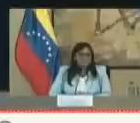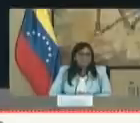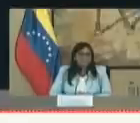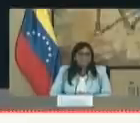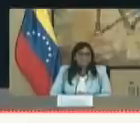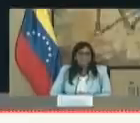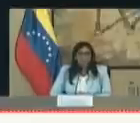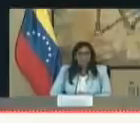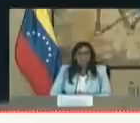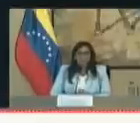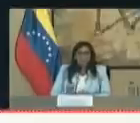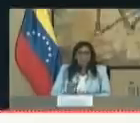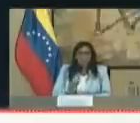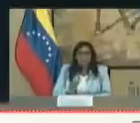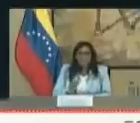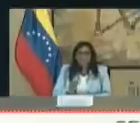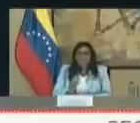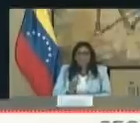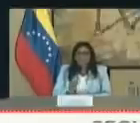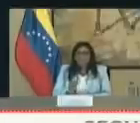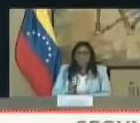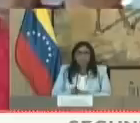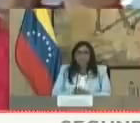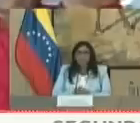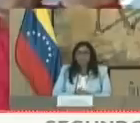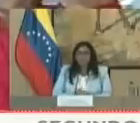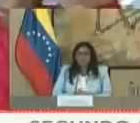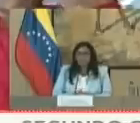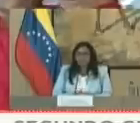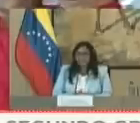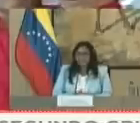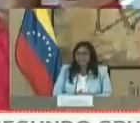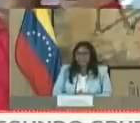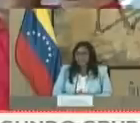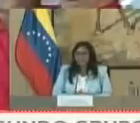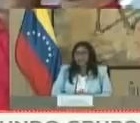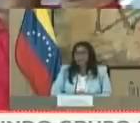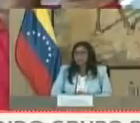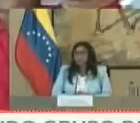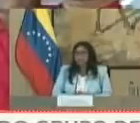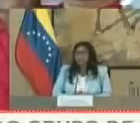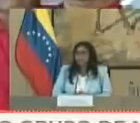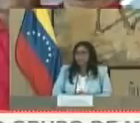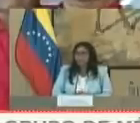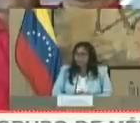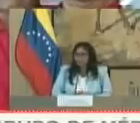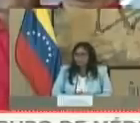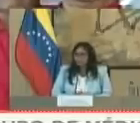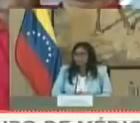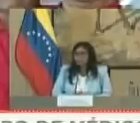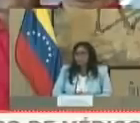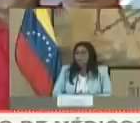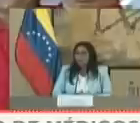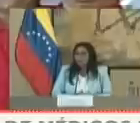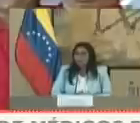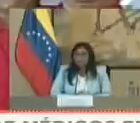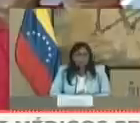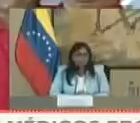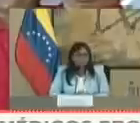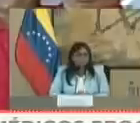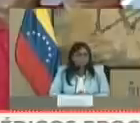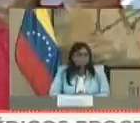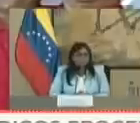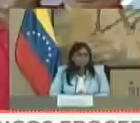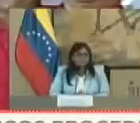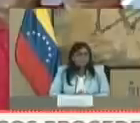Para que este sector sea atendido. Miren que el gobierno nacional está arreglando no sé cuántas iglesias